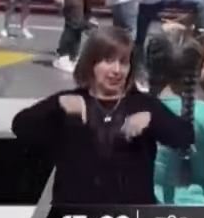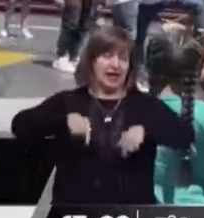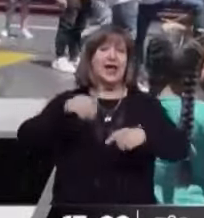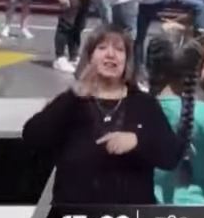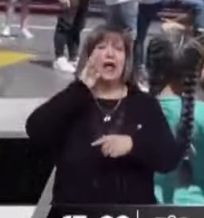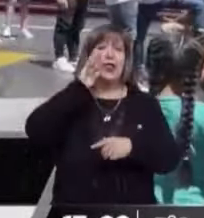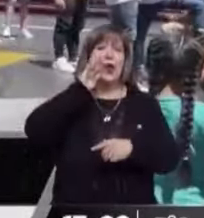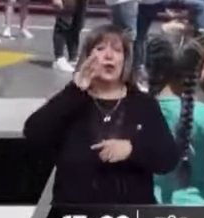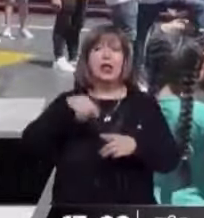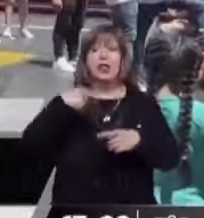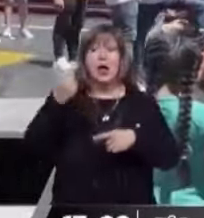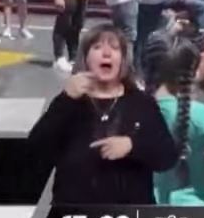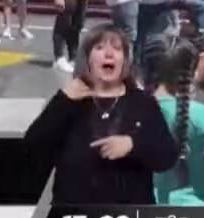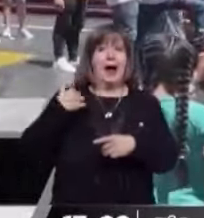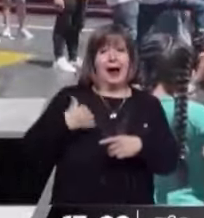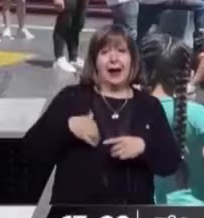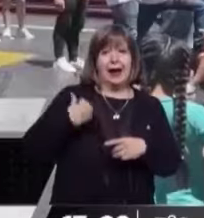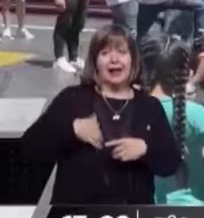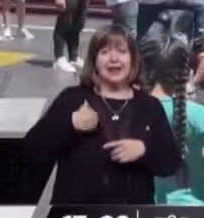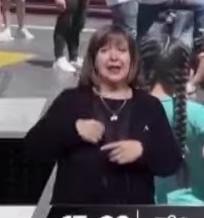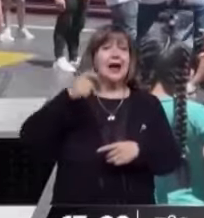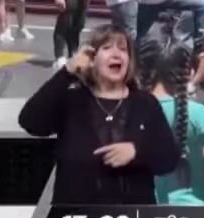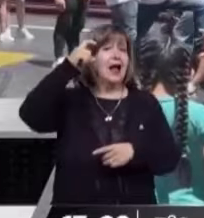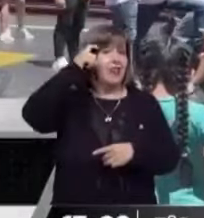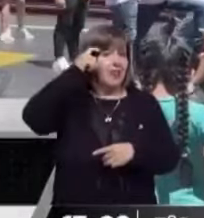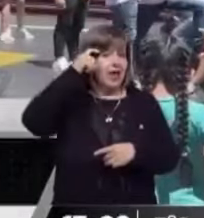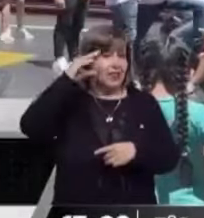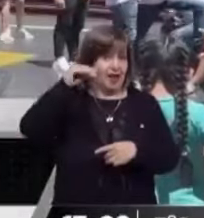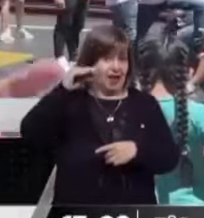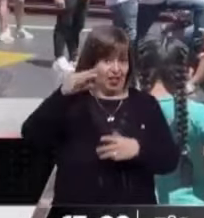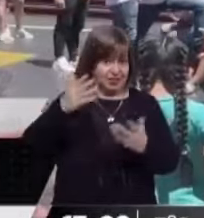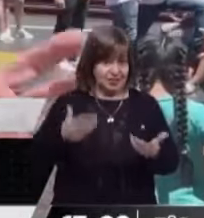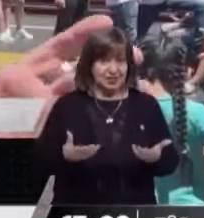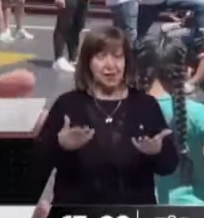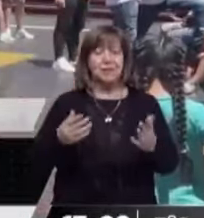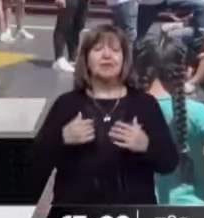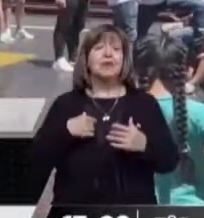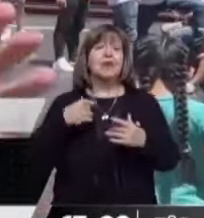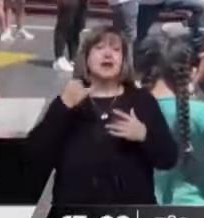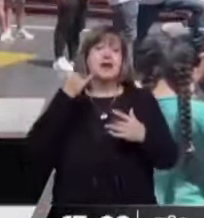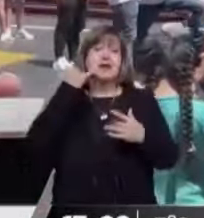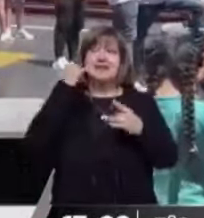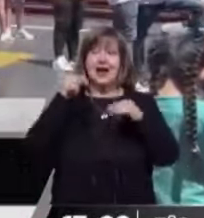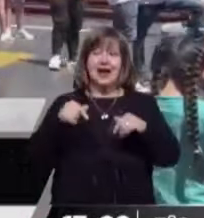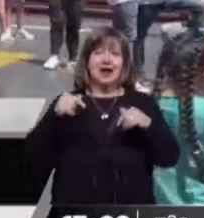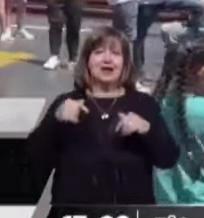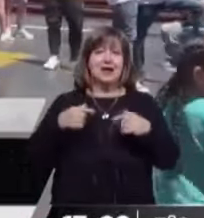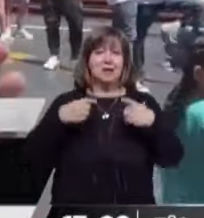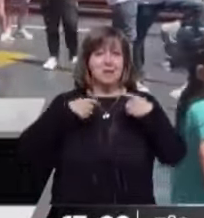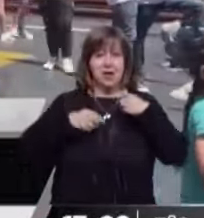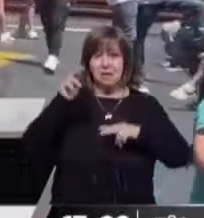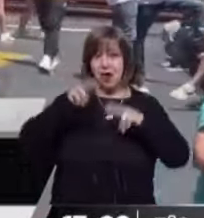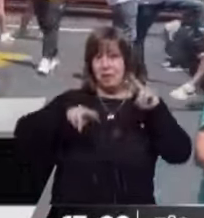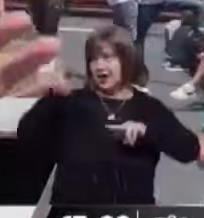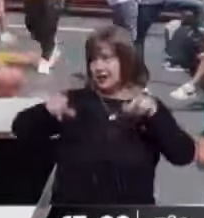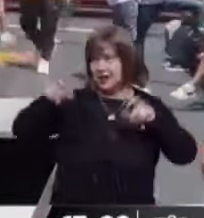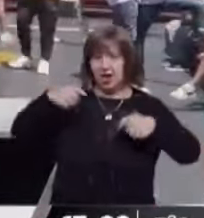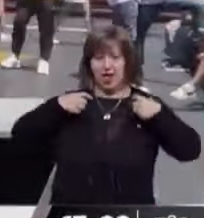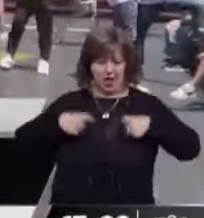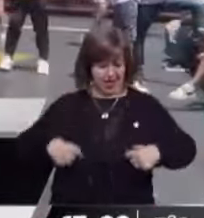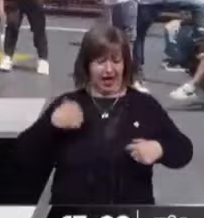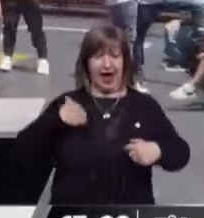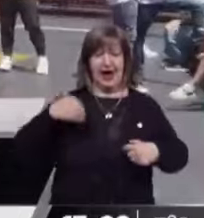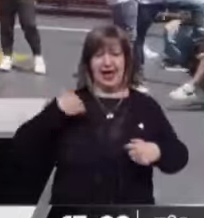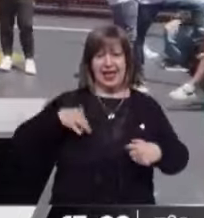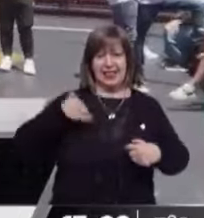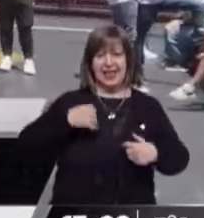Unidos, y 22 hora de Mendoza. Y bueno, los que se ven, como te decía yo, son todos argentinos. Ayer